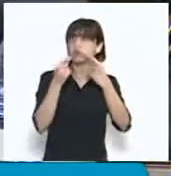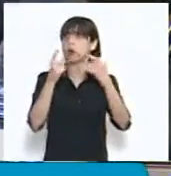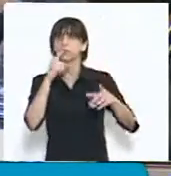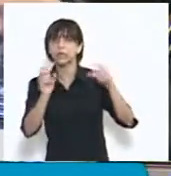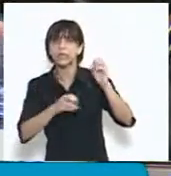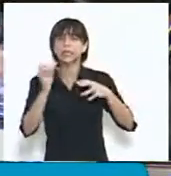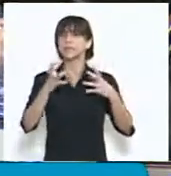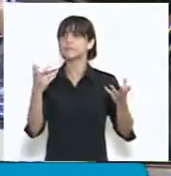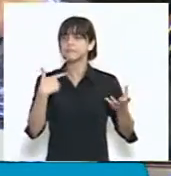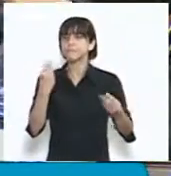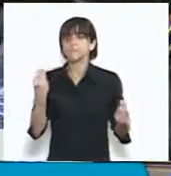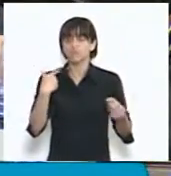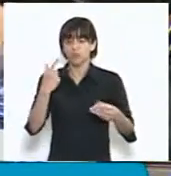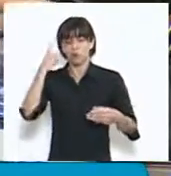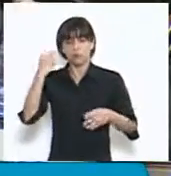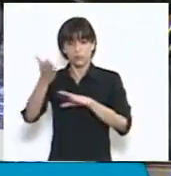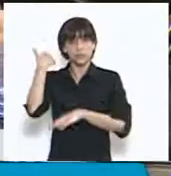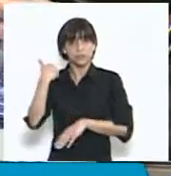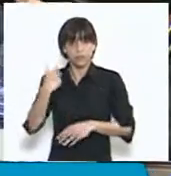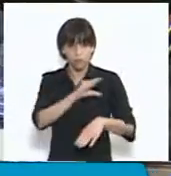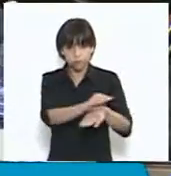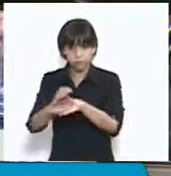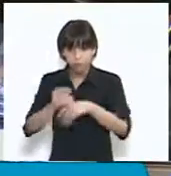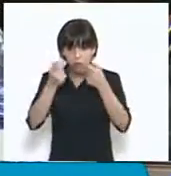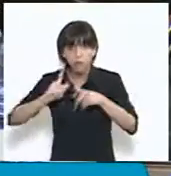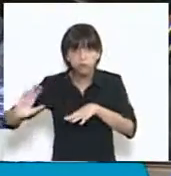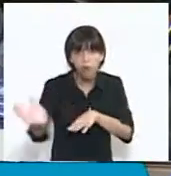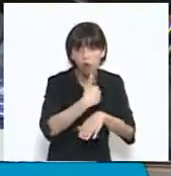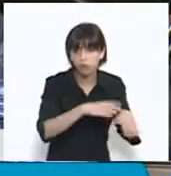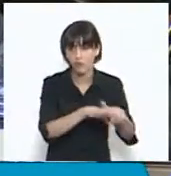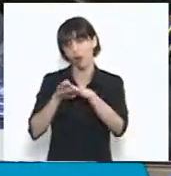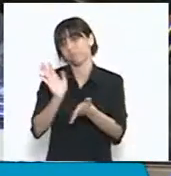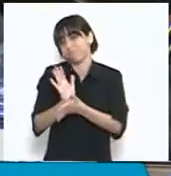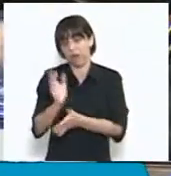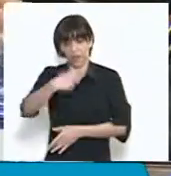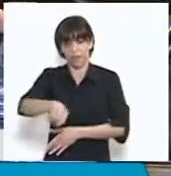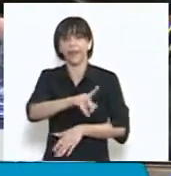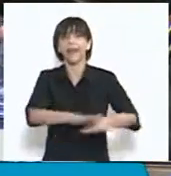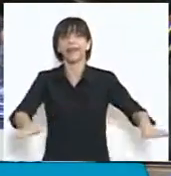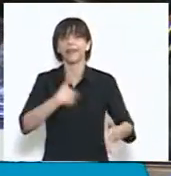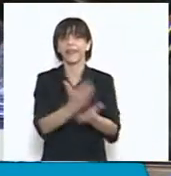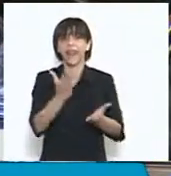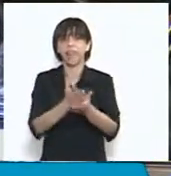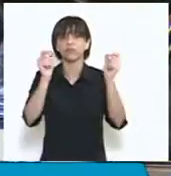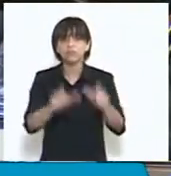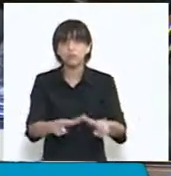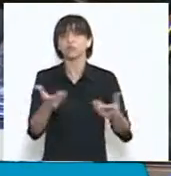en este piso de universalidad del reconocimiento del derecho, de la asignación